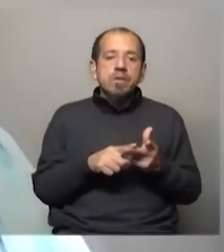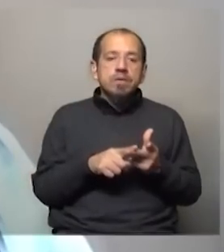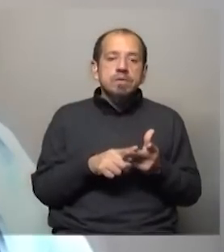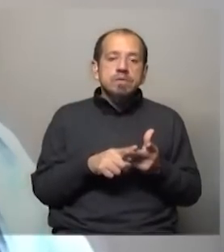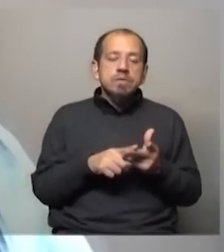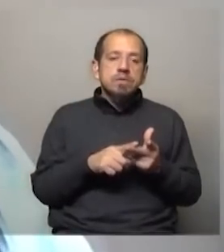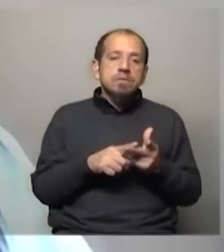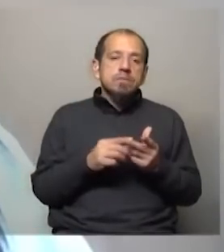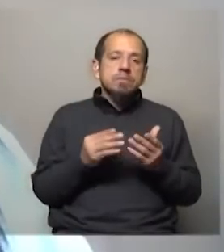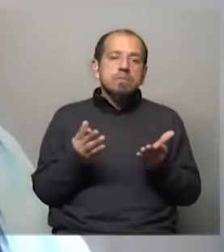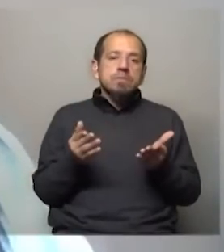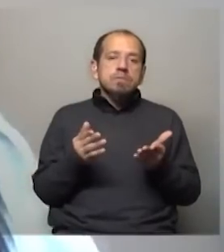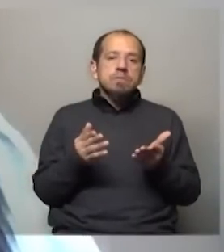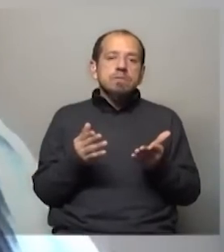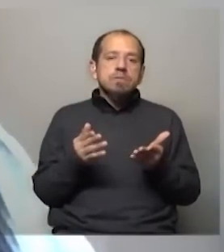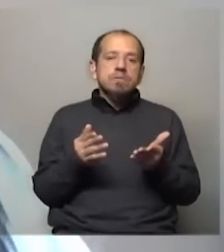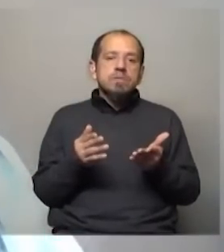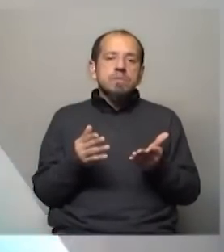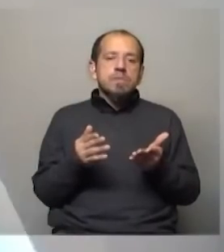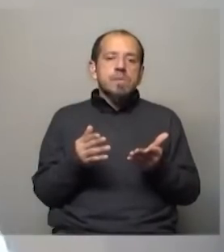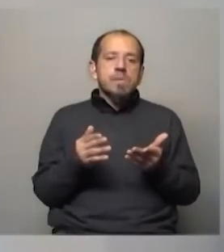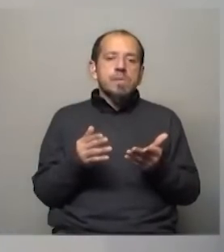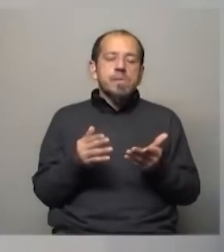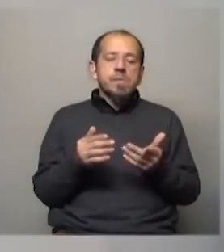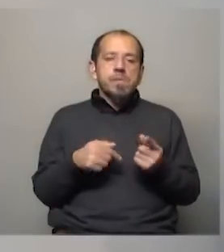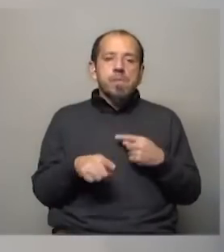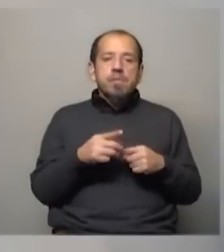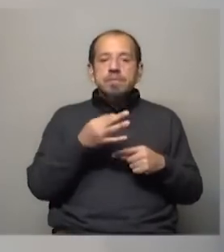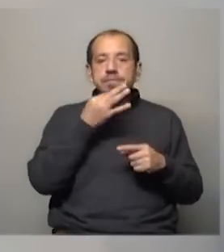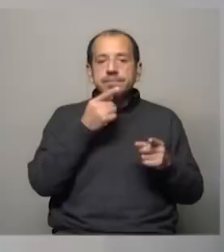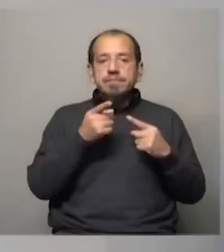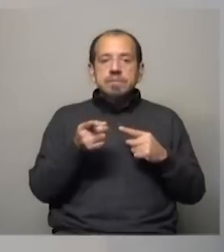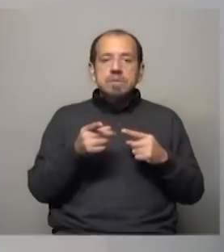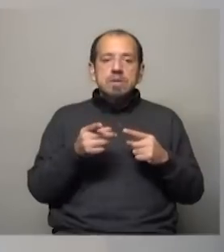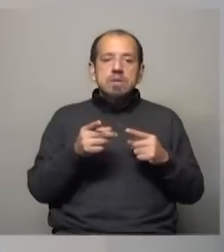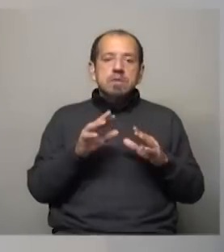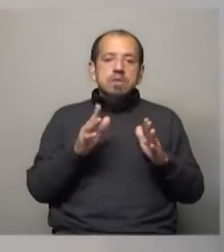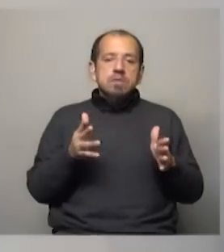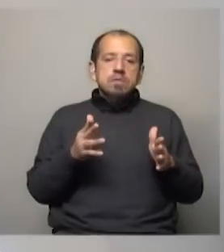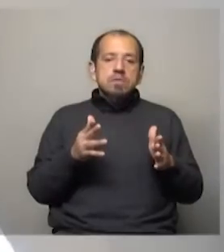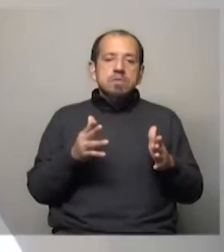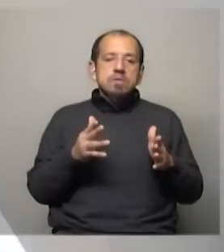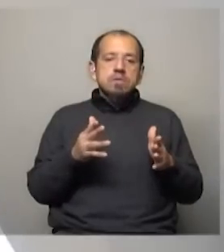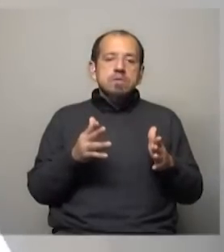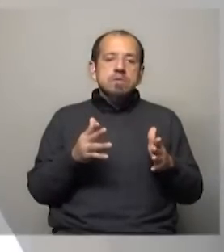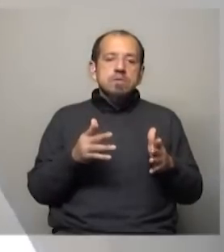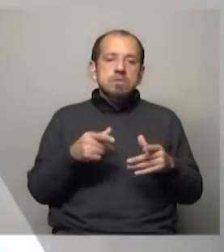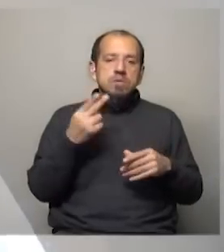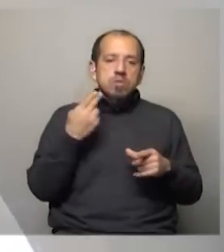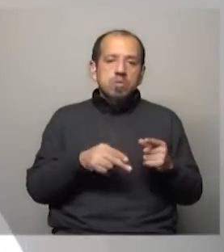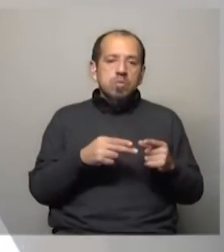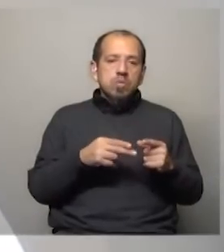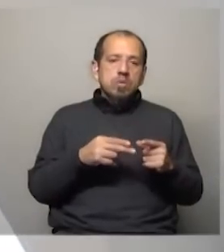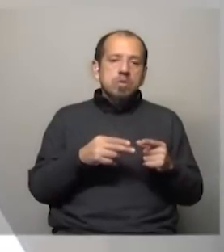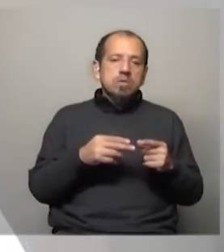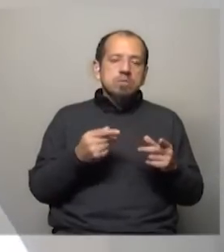no son más que digamos declaraciones en ningún momento hubo ninguna clase de intento de